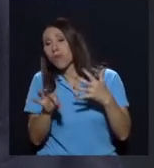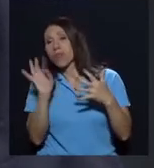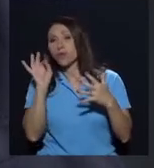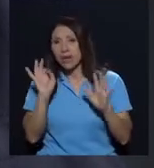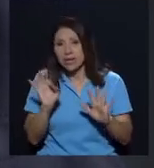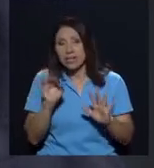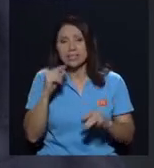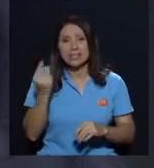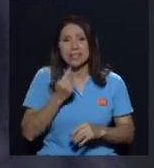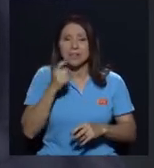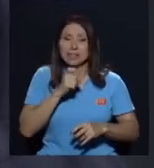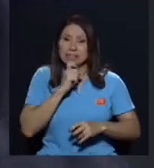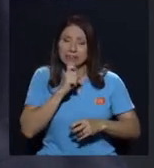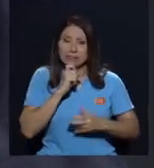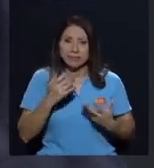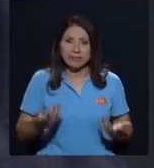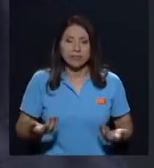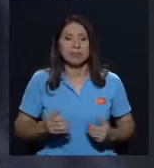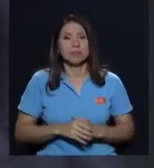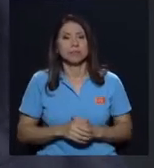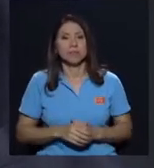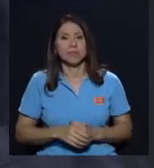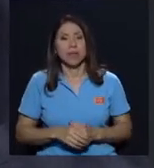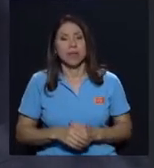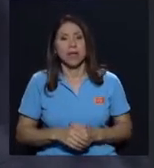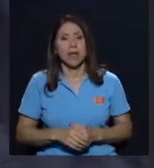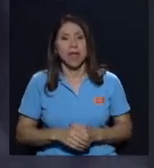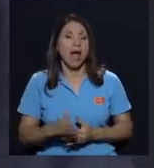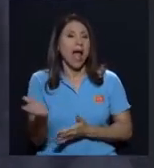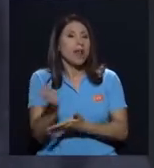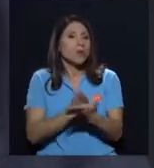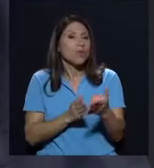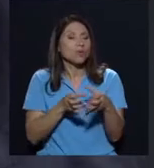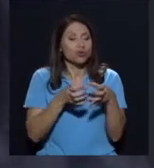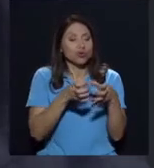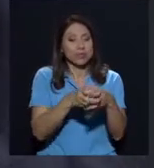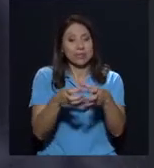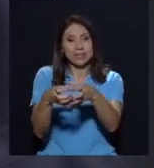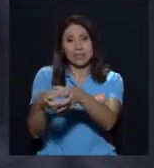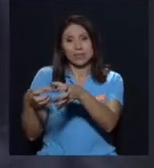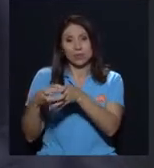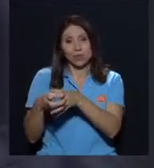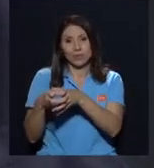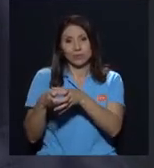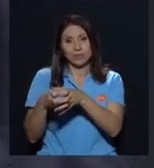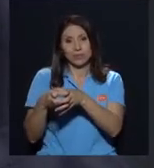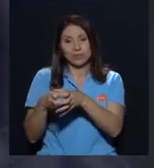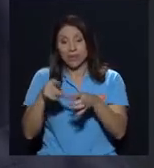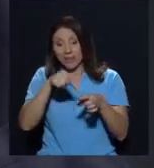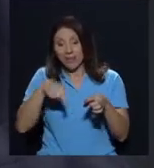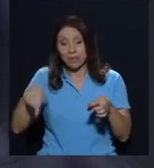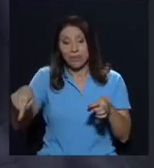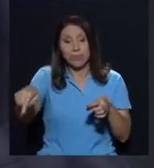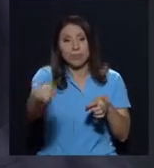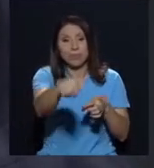controversial algunos algunos sectores o algunas partes de ese sector público y tratar de